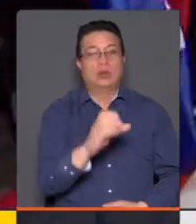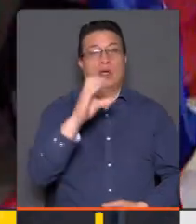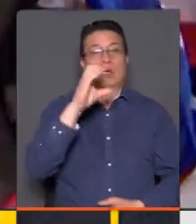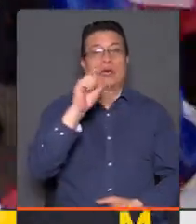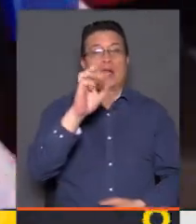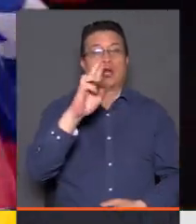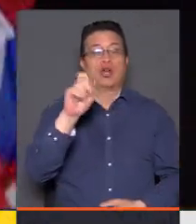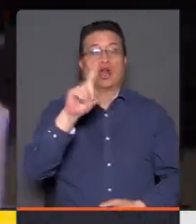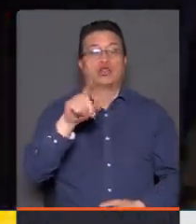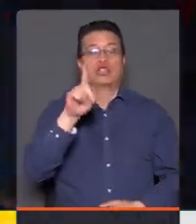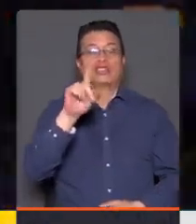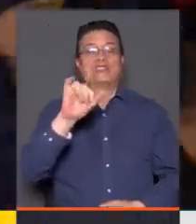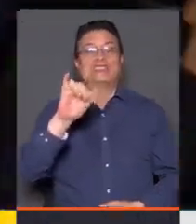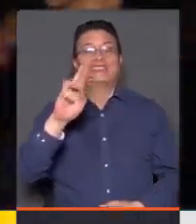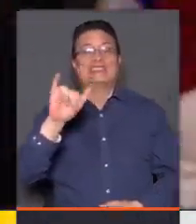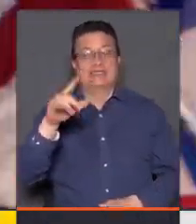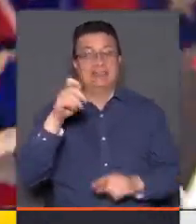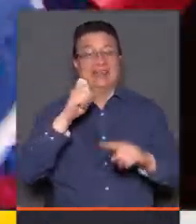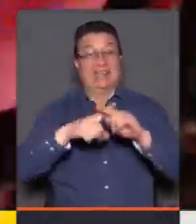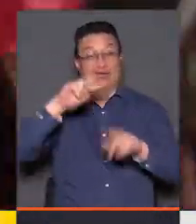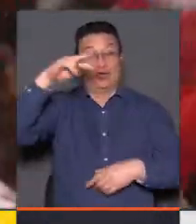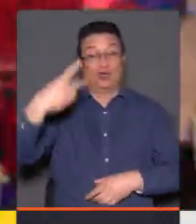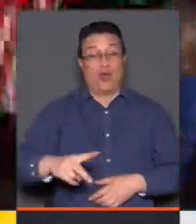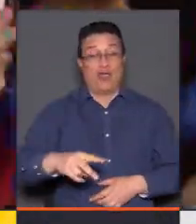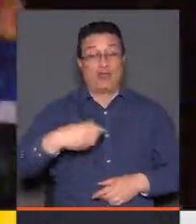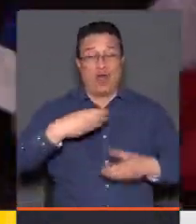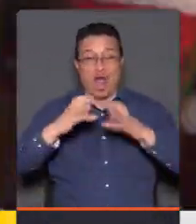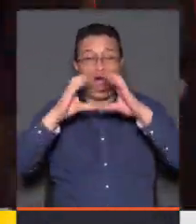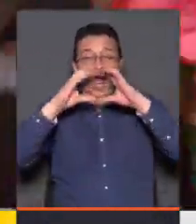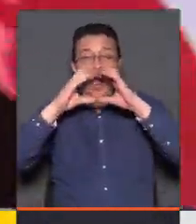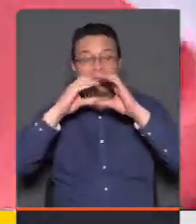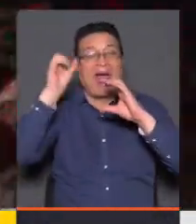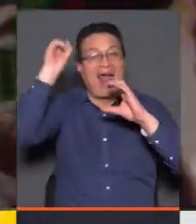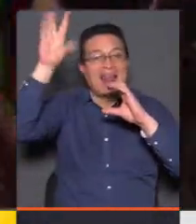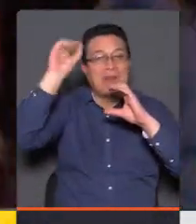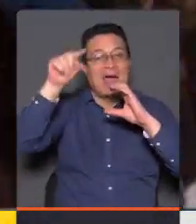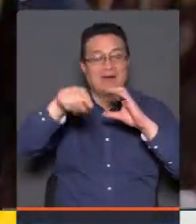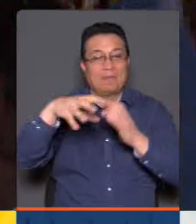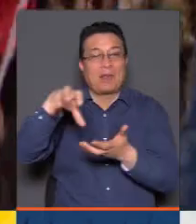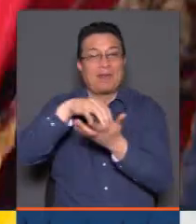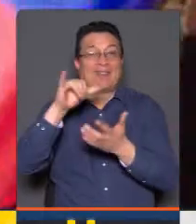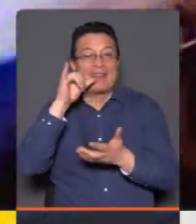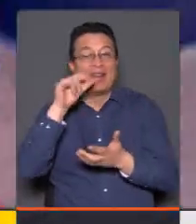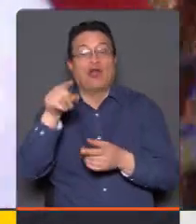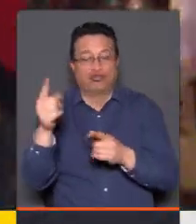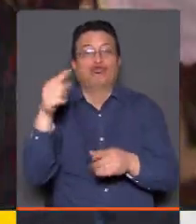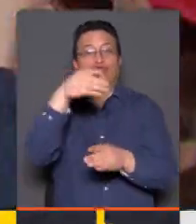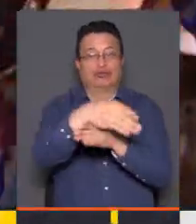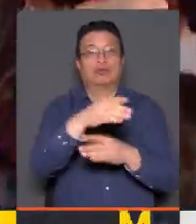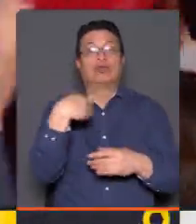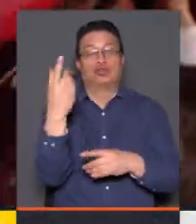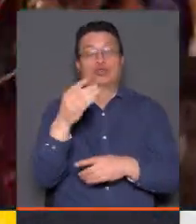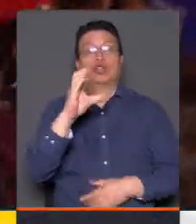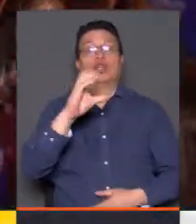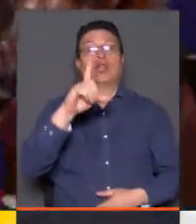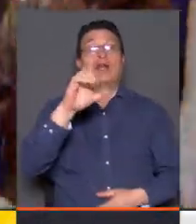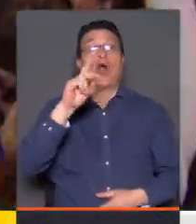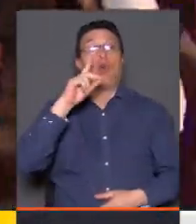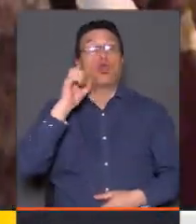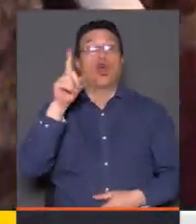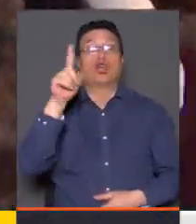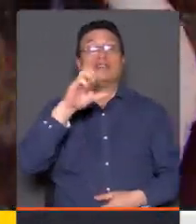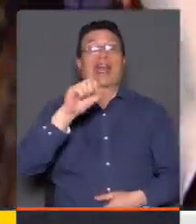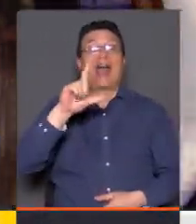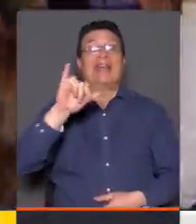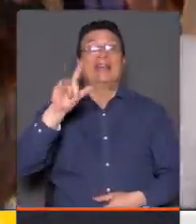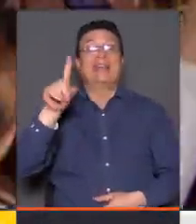de la ex Fuente Alemana, por la situación que le ha tocado vivir constantemente ahí en Plaza Italia. Y también Claudio Salinas, que es el vocero de